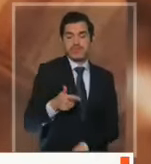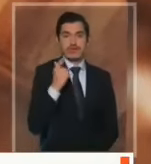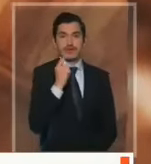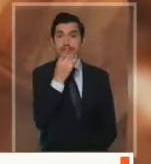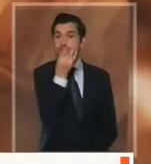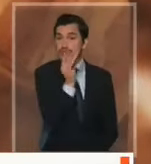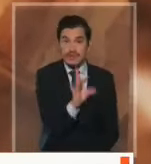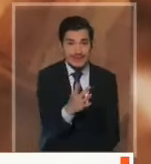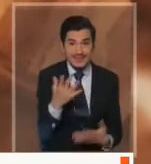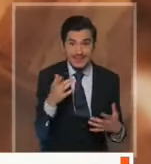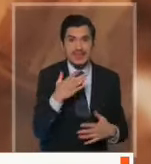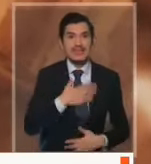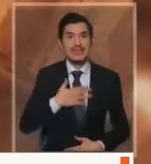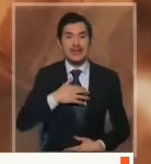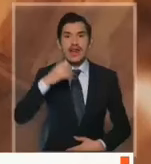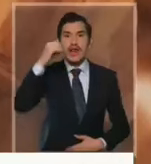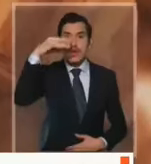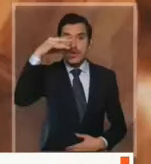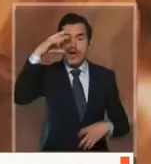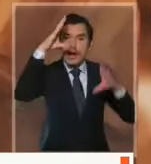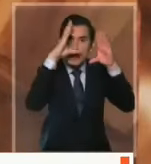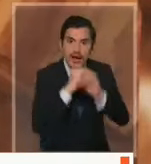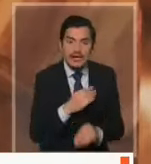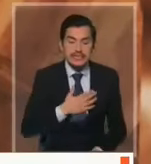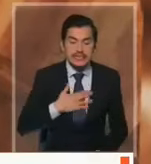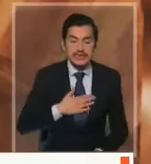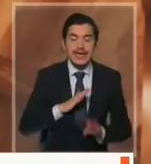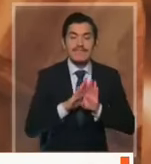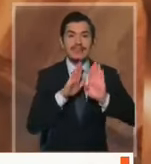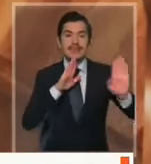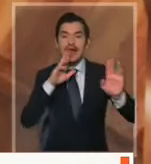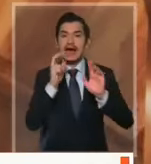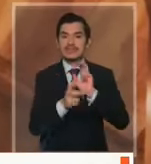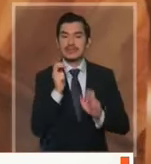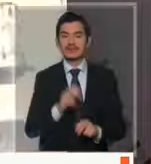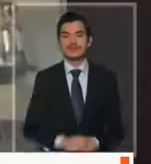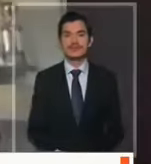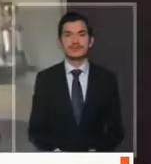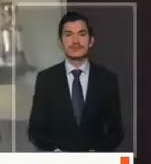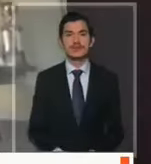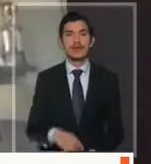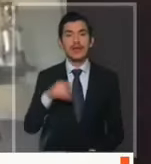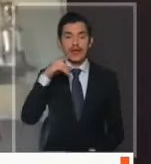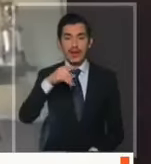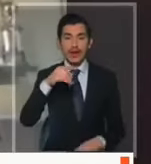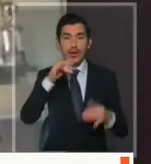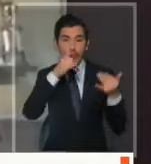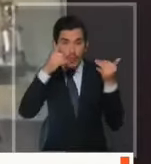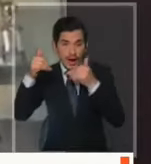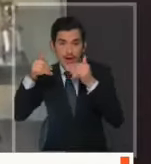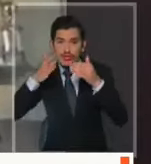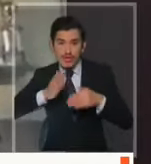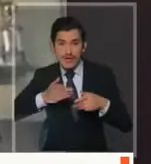hecho de intentar apagar la luz del recinto para evitar el asalto. ¿Sigue jugando en el complejo hípico Empedrado?